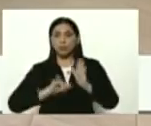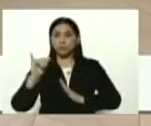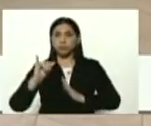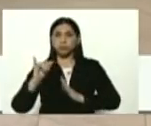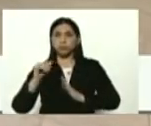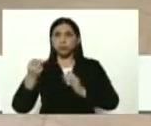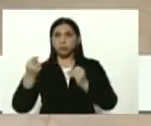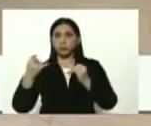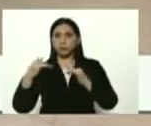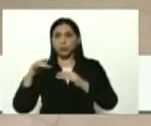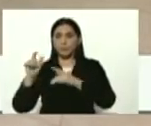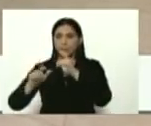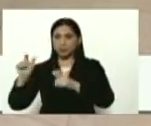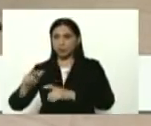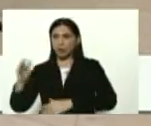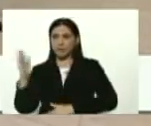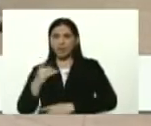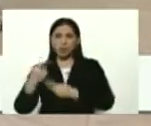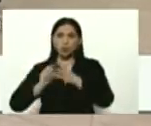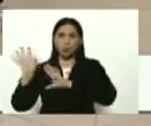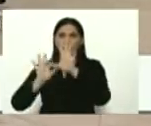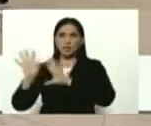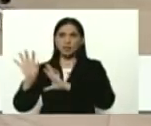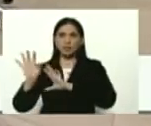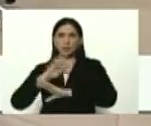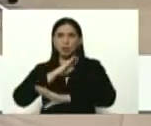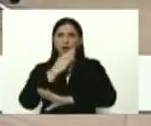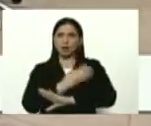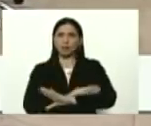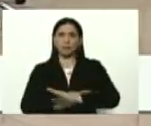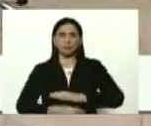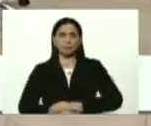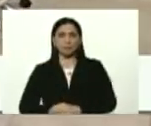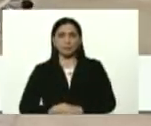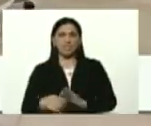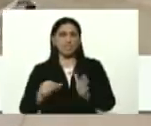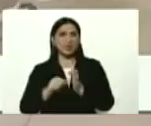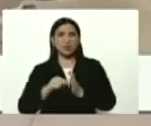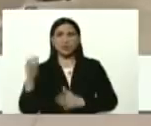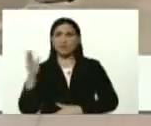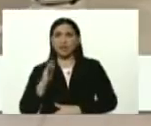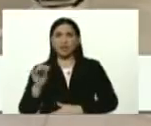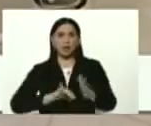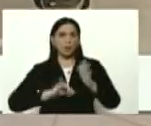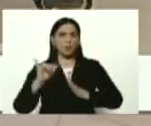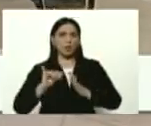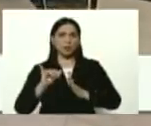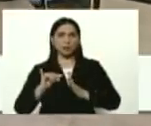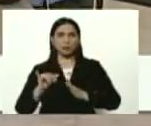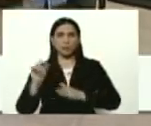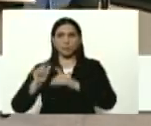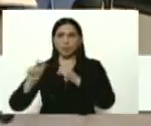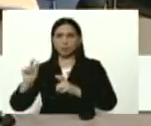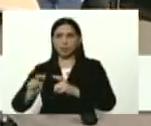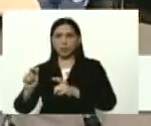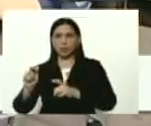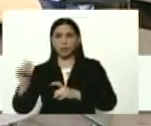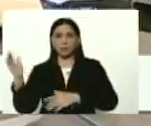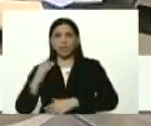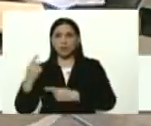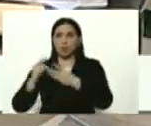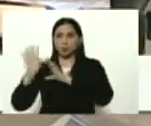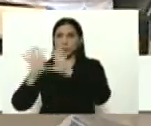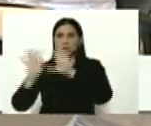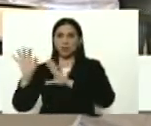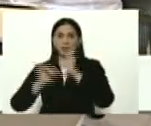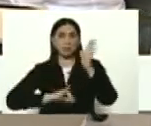casos internacionales importados, brutal. ¿De dónde viene el aumento de los casos importados? Del